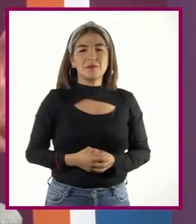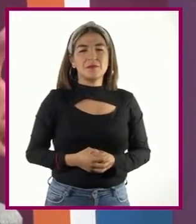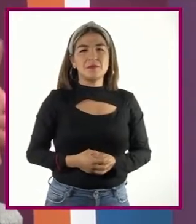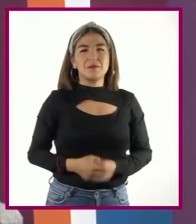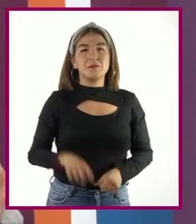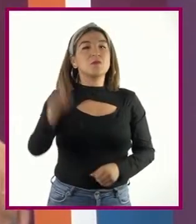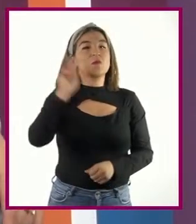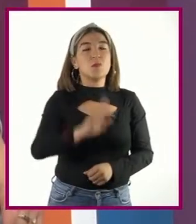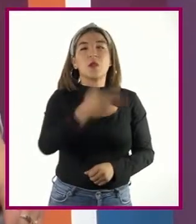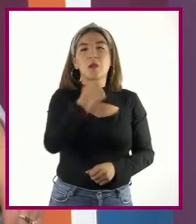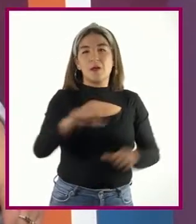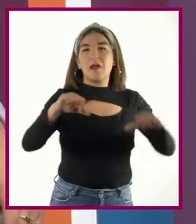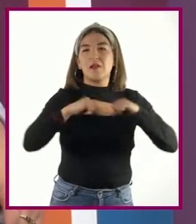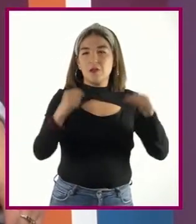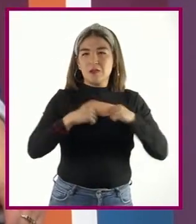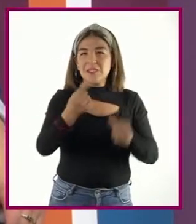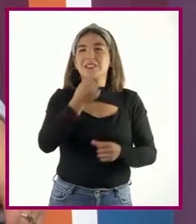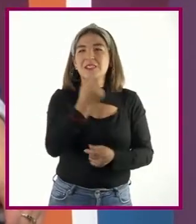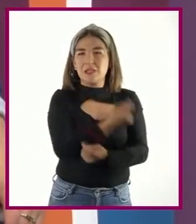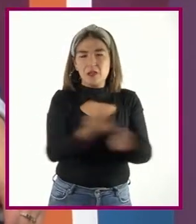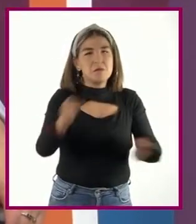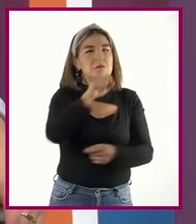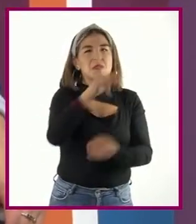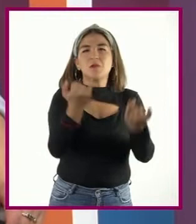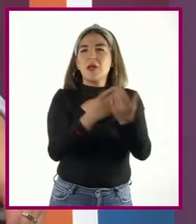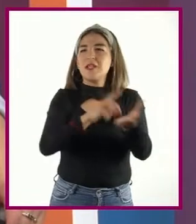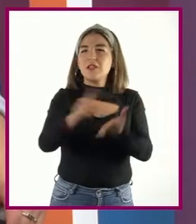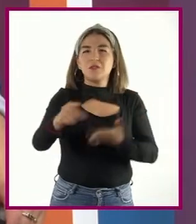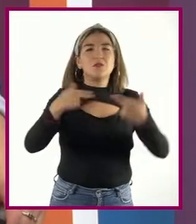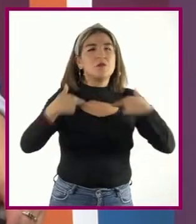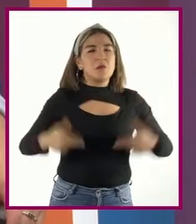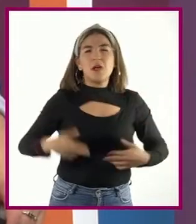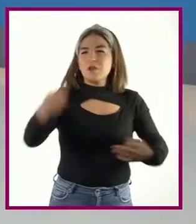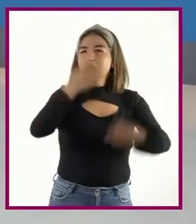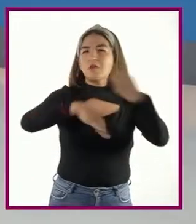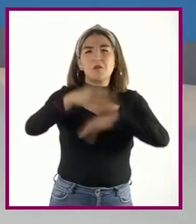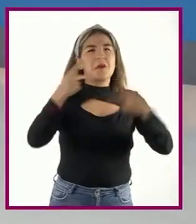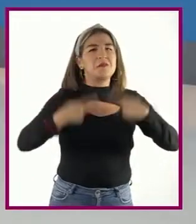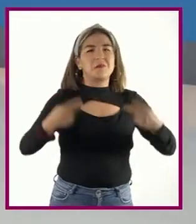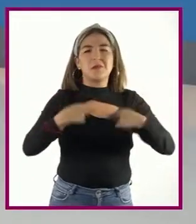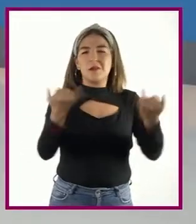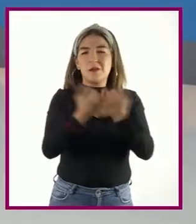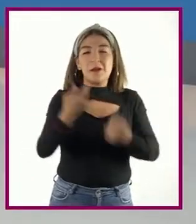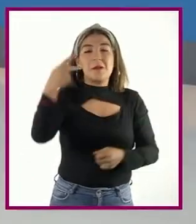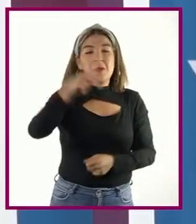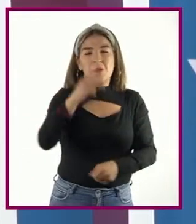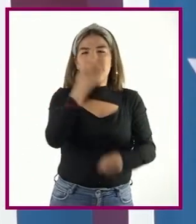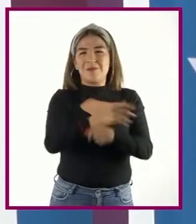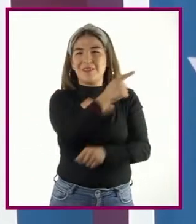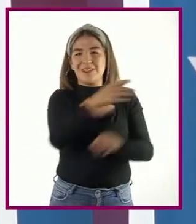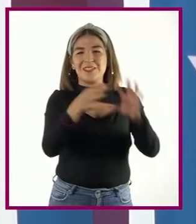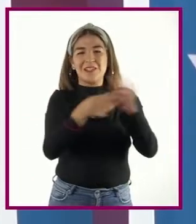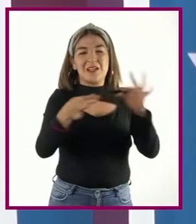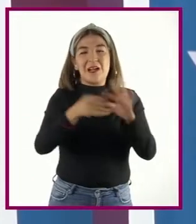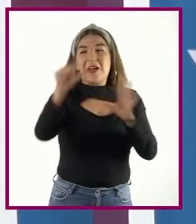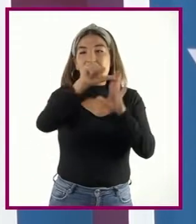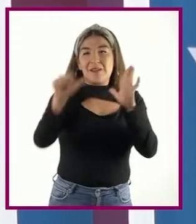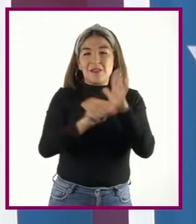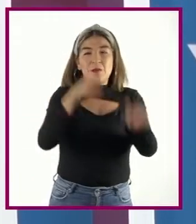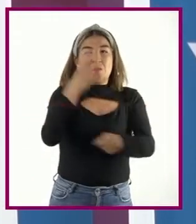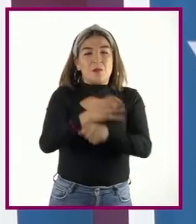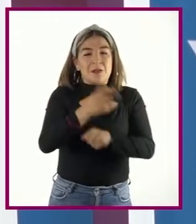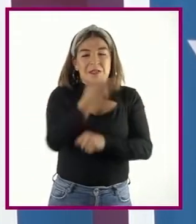niños y adolescentes tienen los mismos derechos humanos que todas las demás personas, pero como se señala en el artículo 4